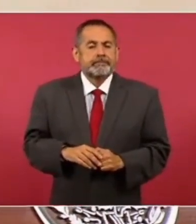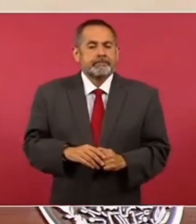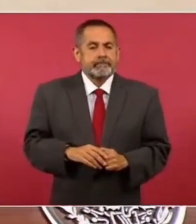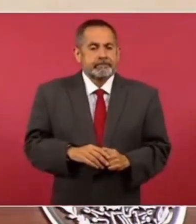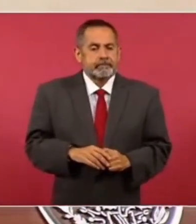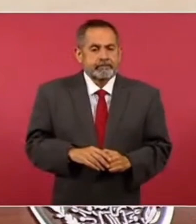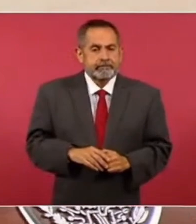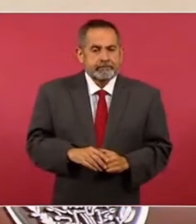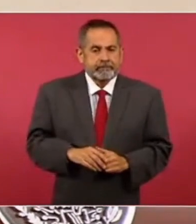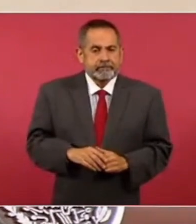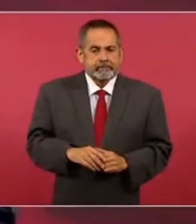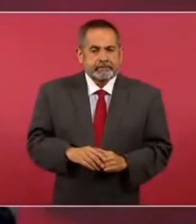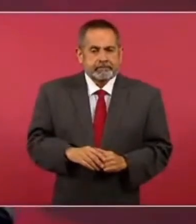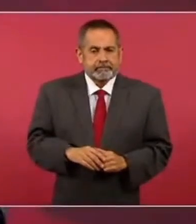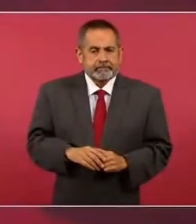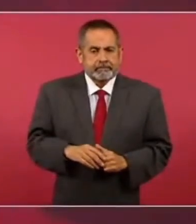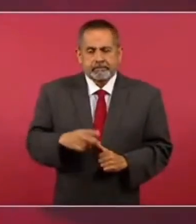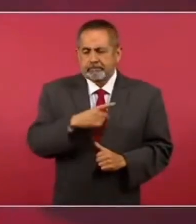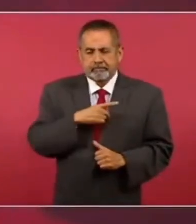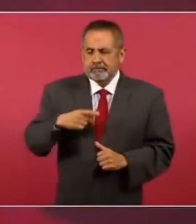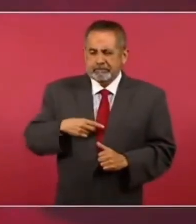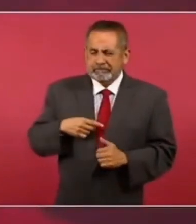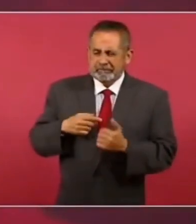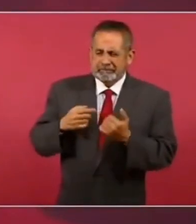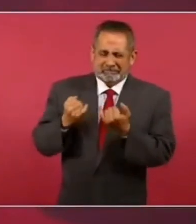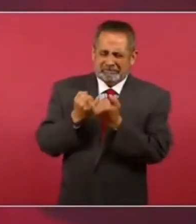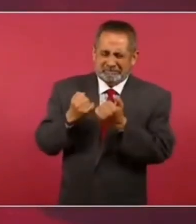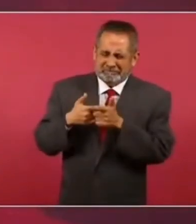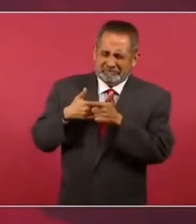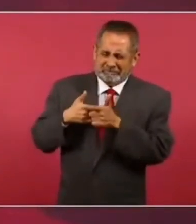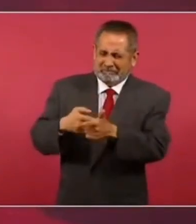Nadie debe de perpetuarse